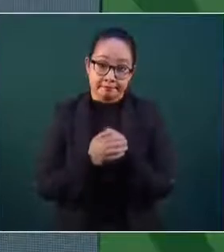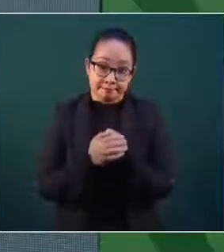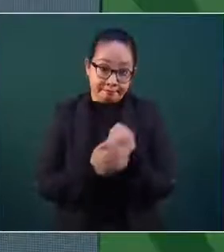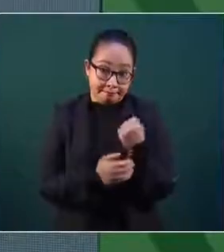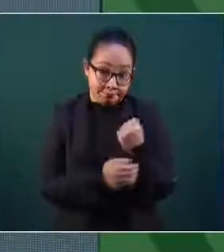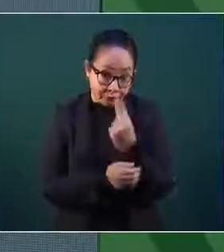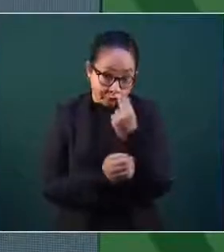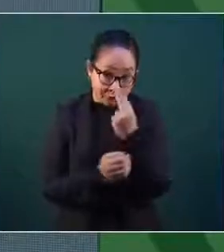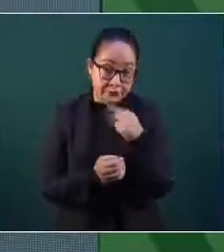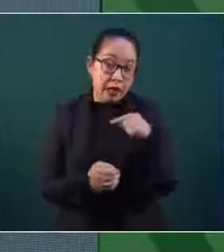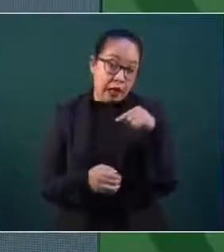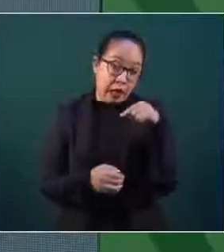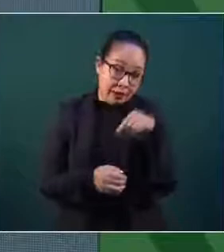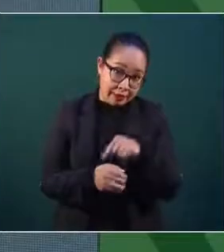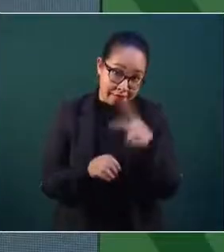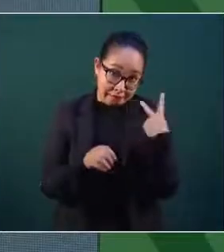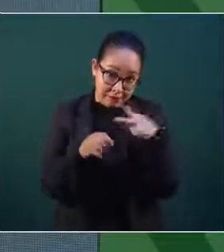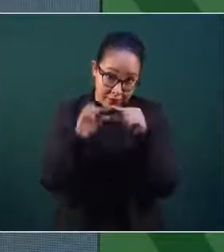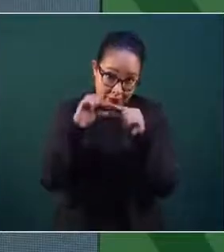Veracruz y en todo el país,